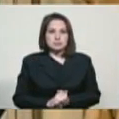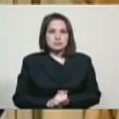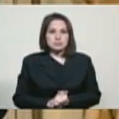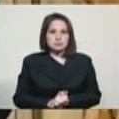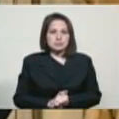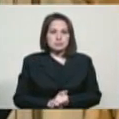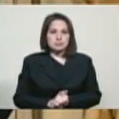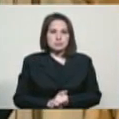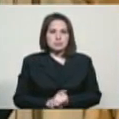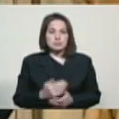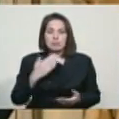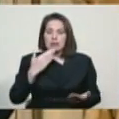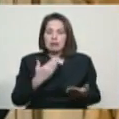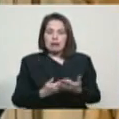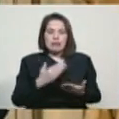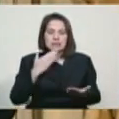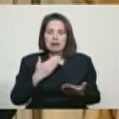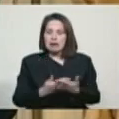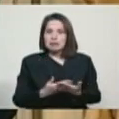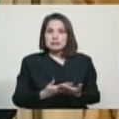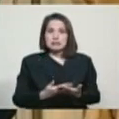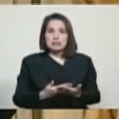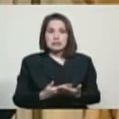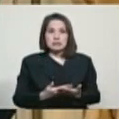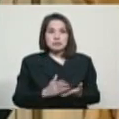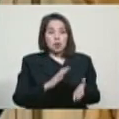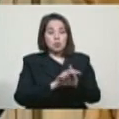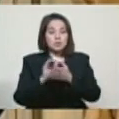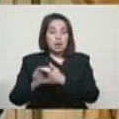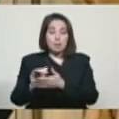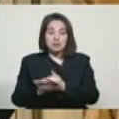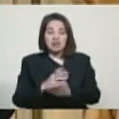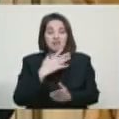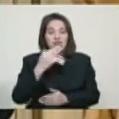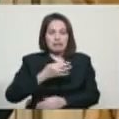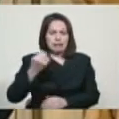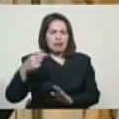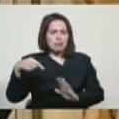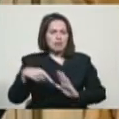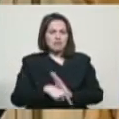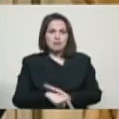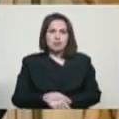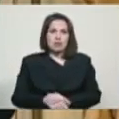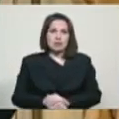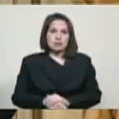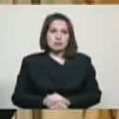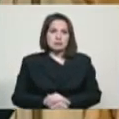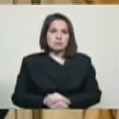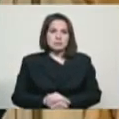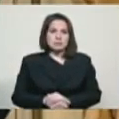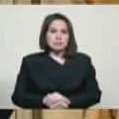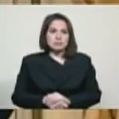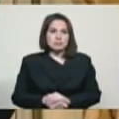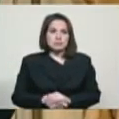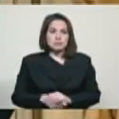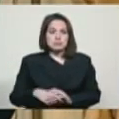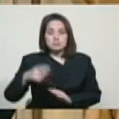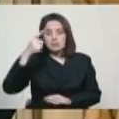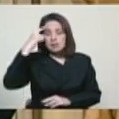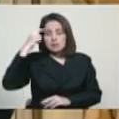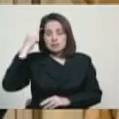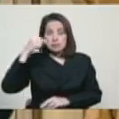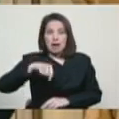nuestro agradecimiento es amistad verdadera, es amistad profunda, es amistad pura. Sepan que en